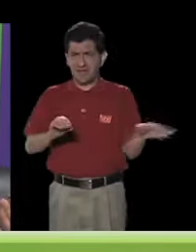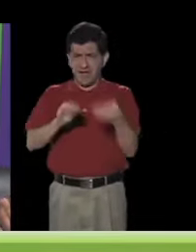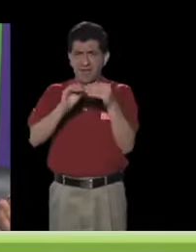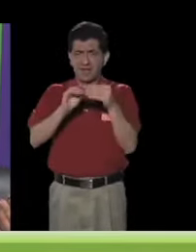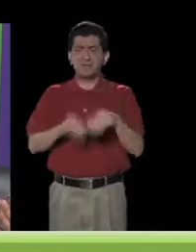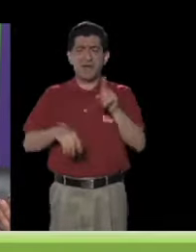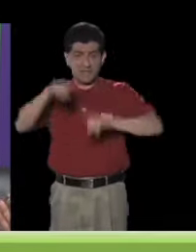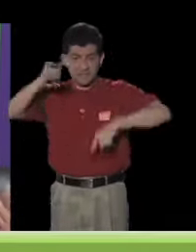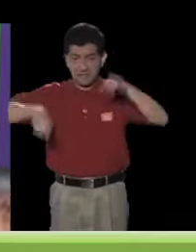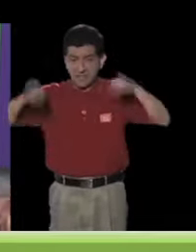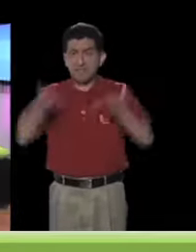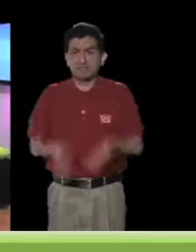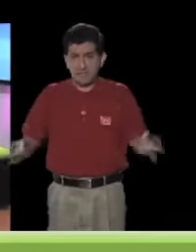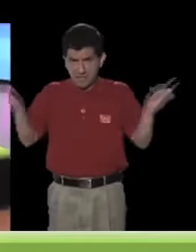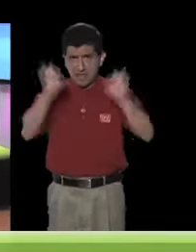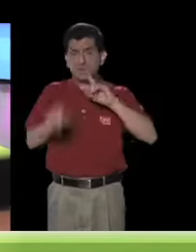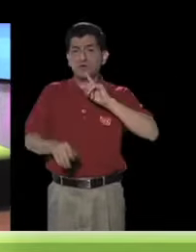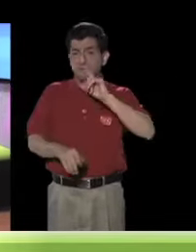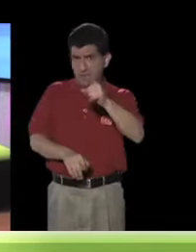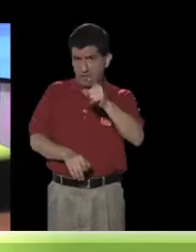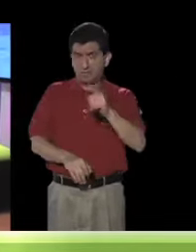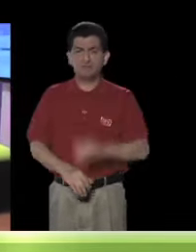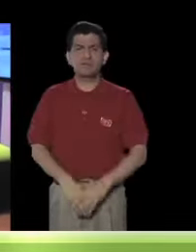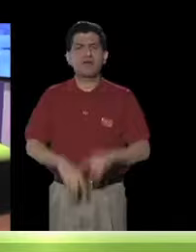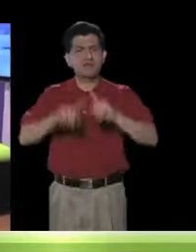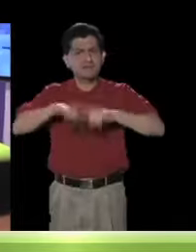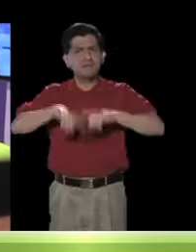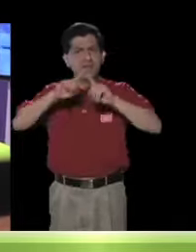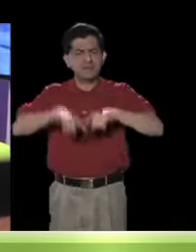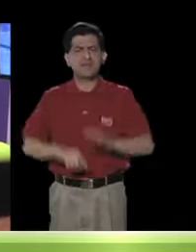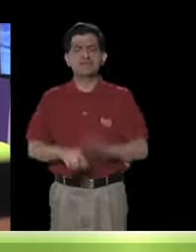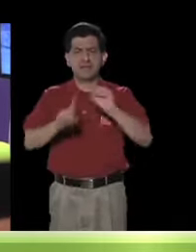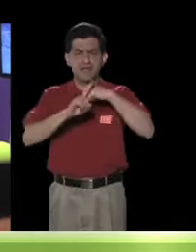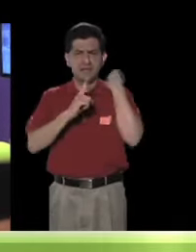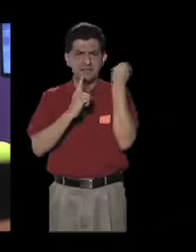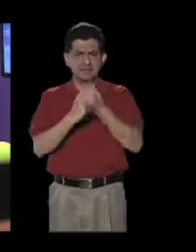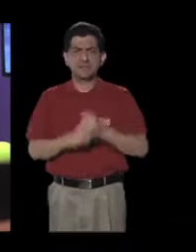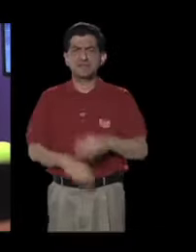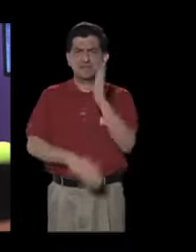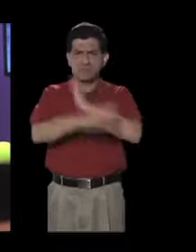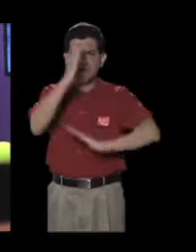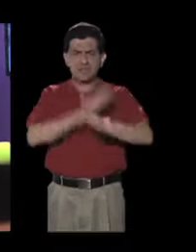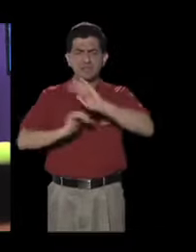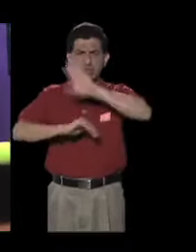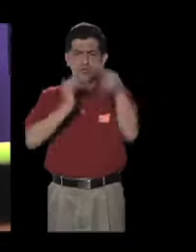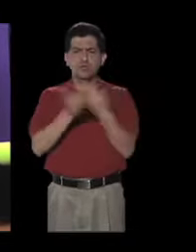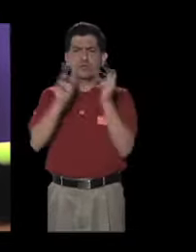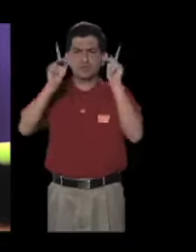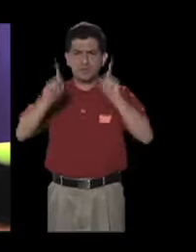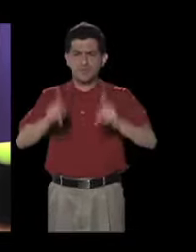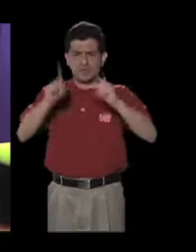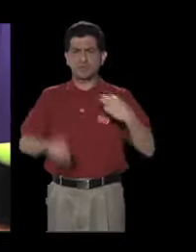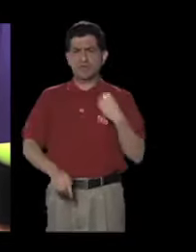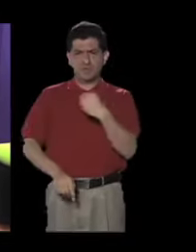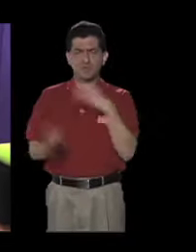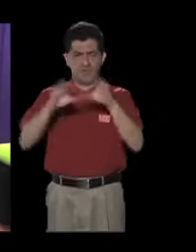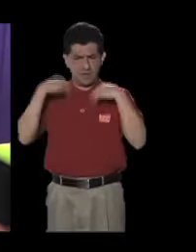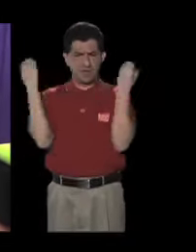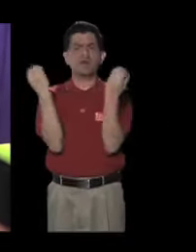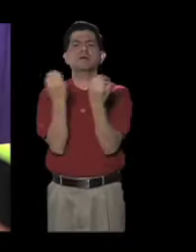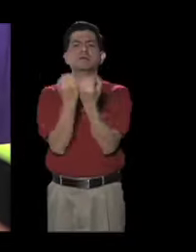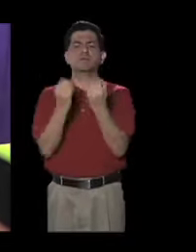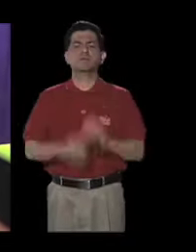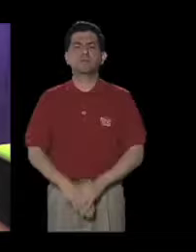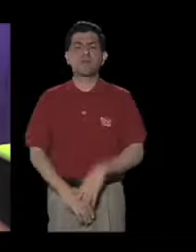también que además de esta diversidad que es importante, que usted menciona, dependiendo de la condición de discapacidad de todos los integrantes de esa